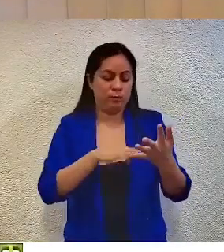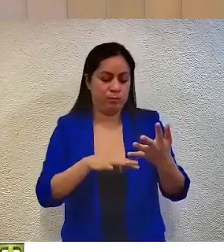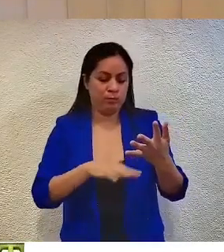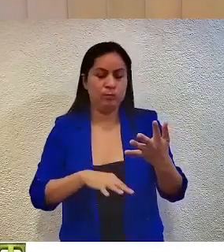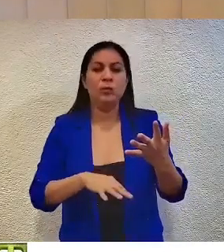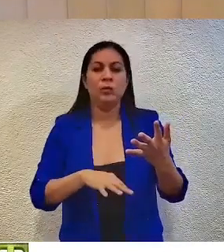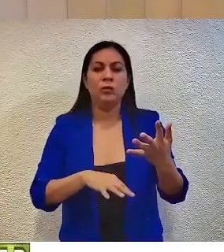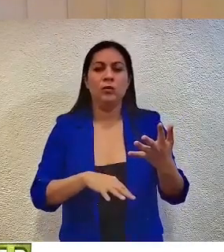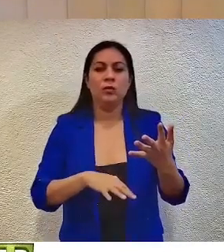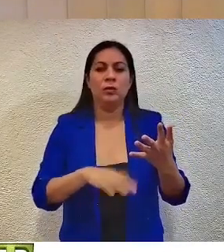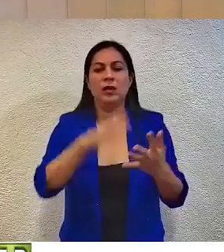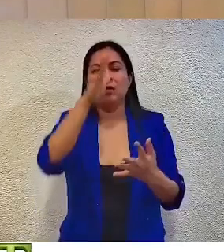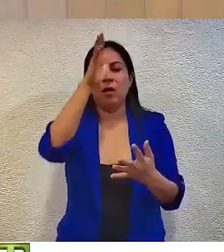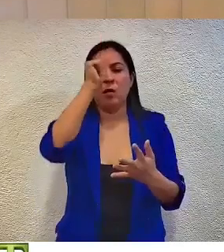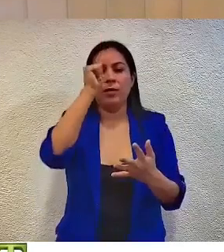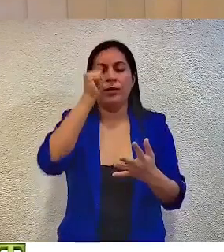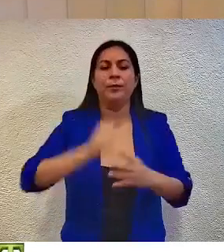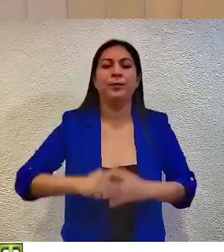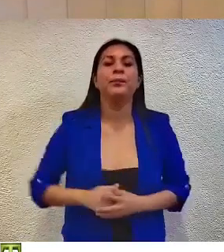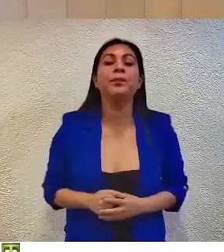y el punto de acuerdo.